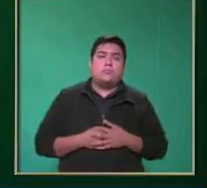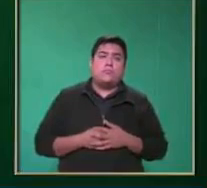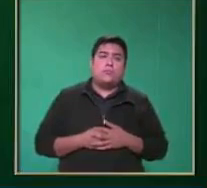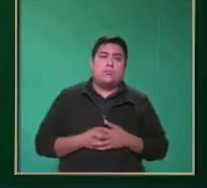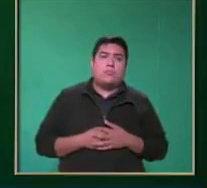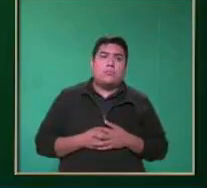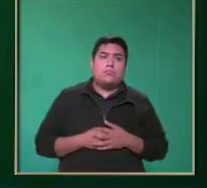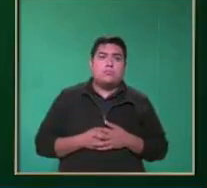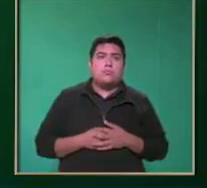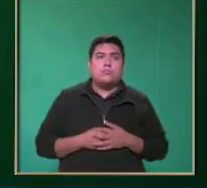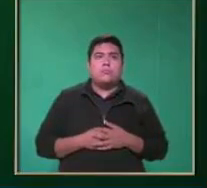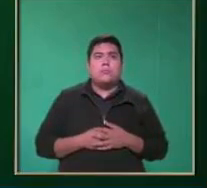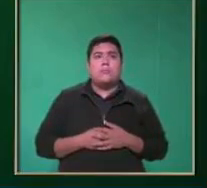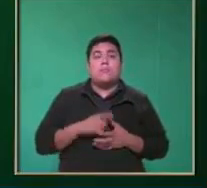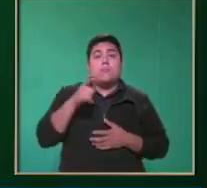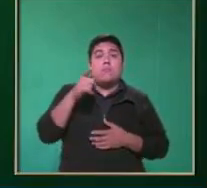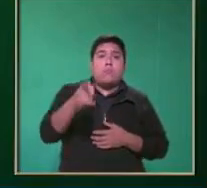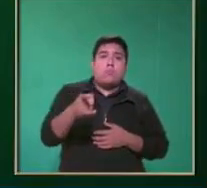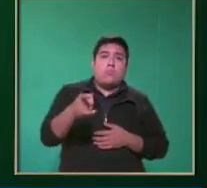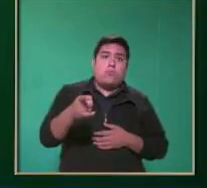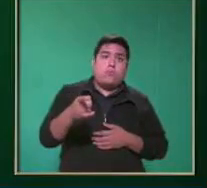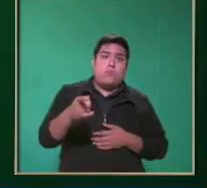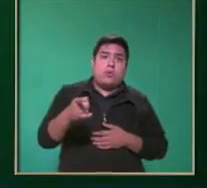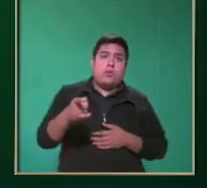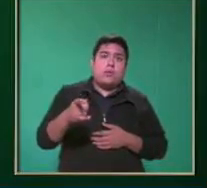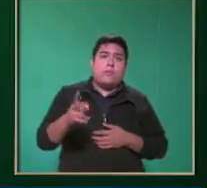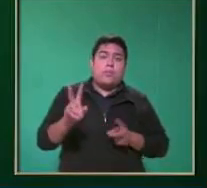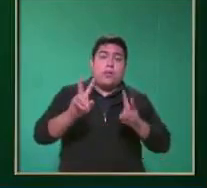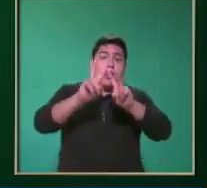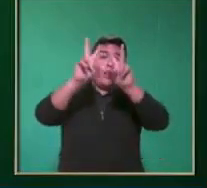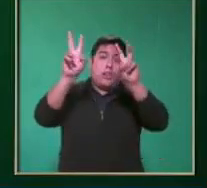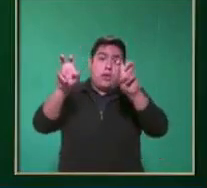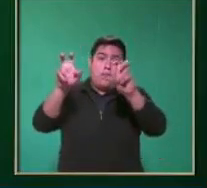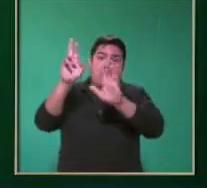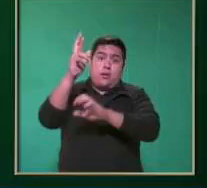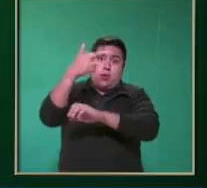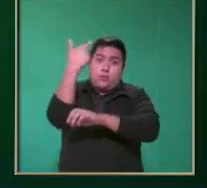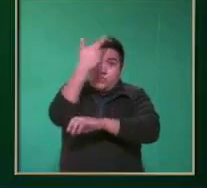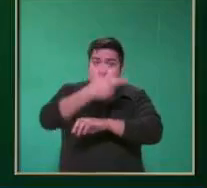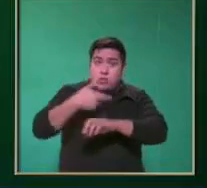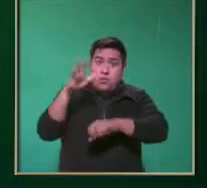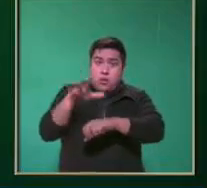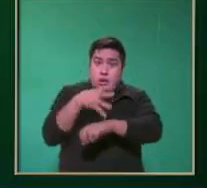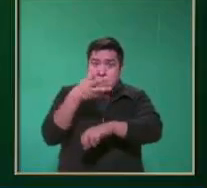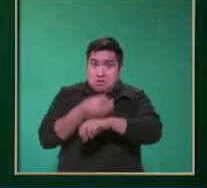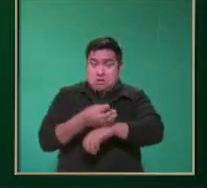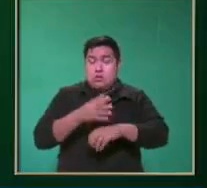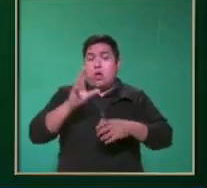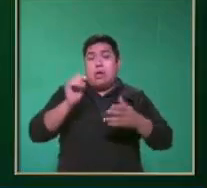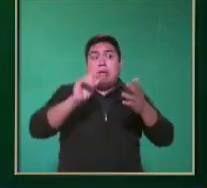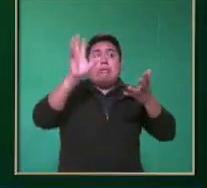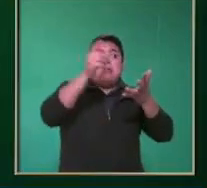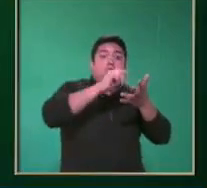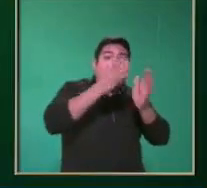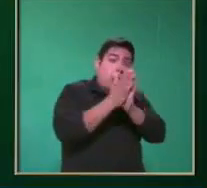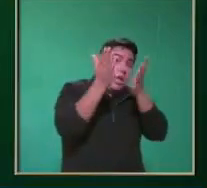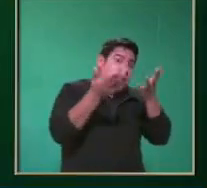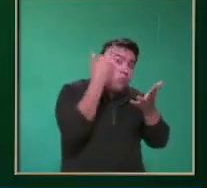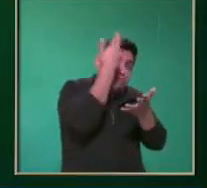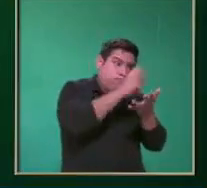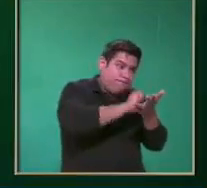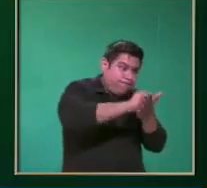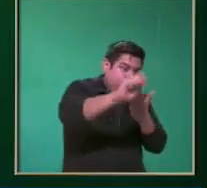de ir recuperando este contenido y subrayando en tu libro de texto o tomando nota en tu libreta,